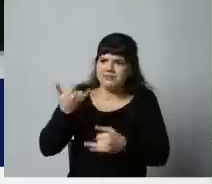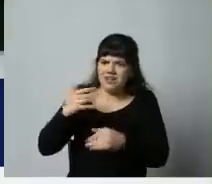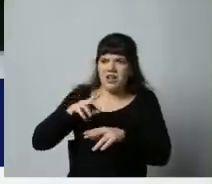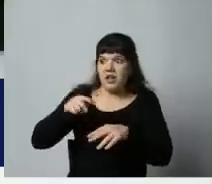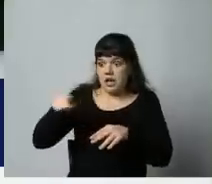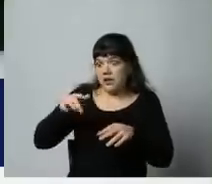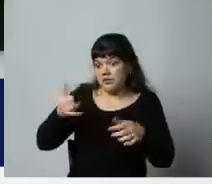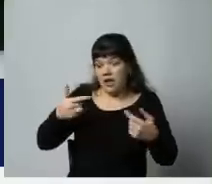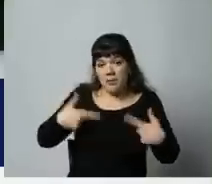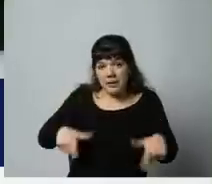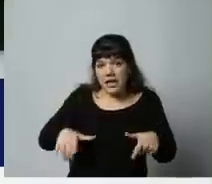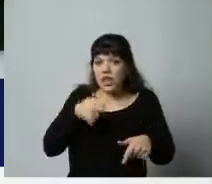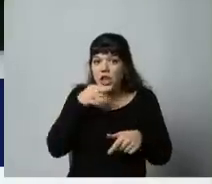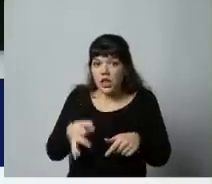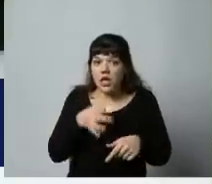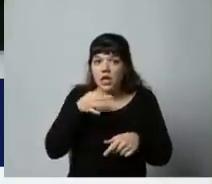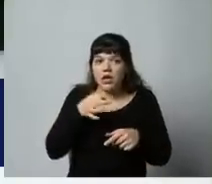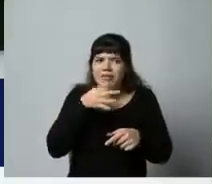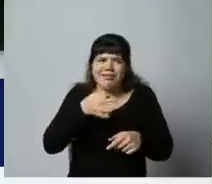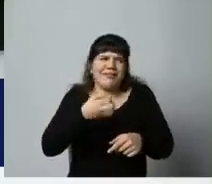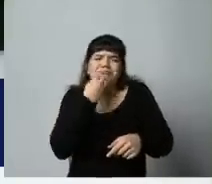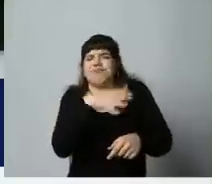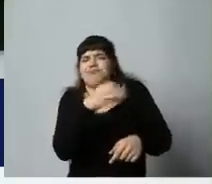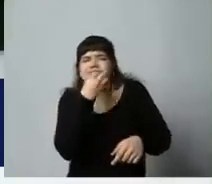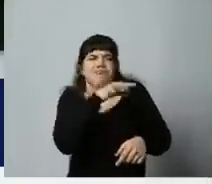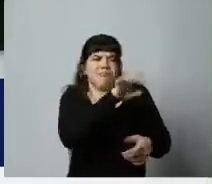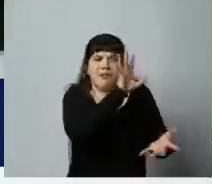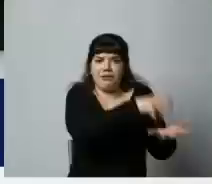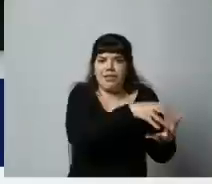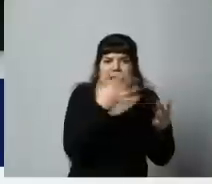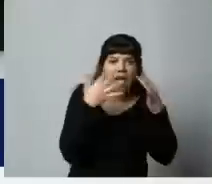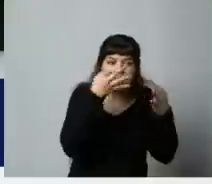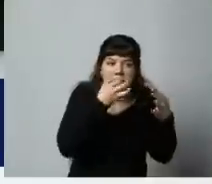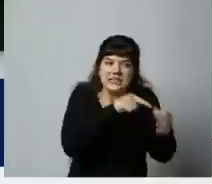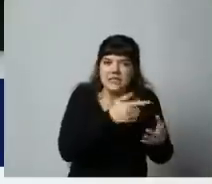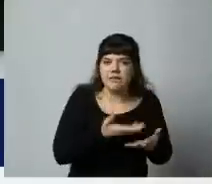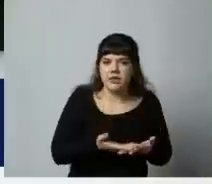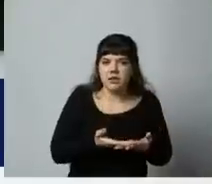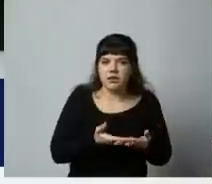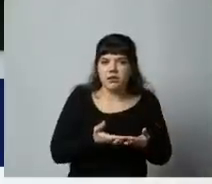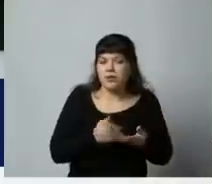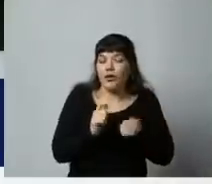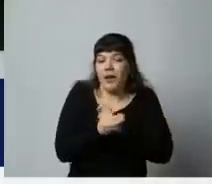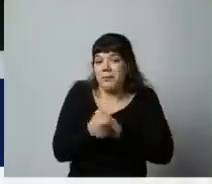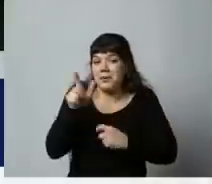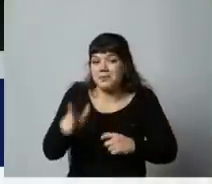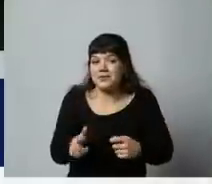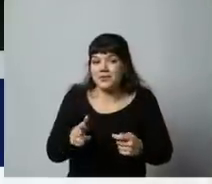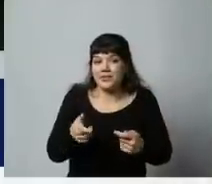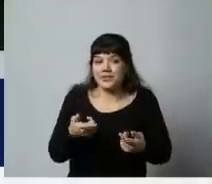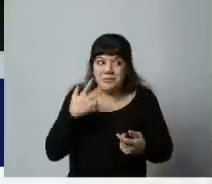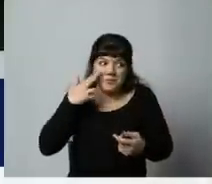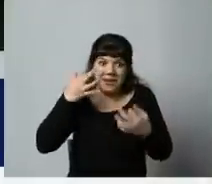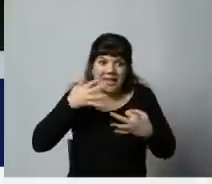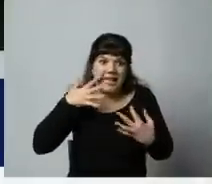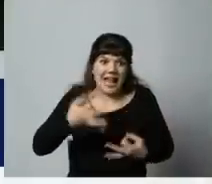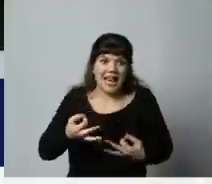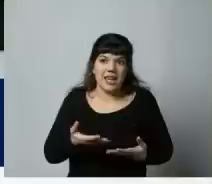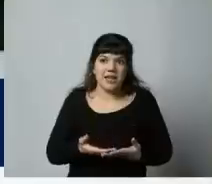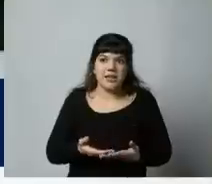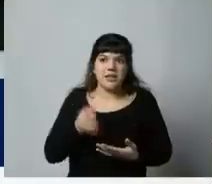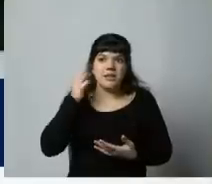este ministro diciendo de todo de galpón eh A ver no cambia la persona tenemos un ti enquina con el galpón te parece